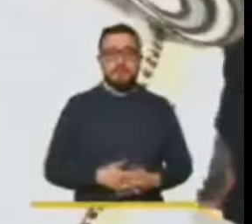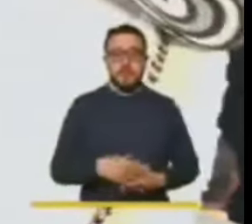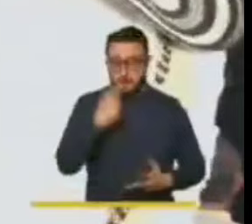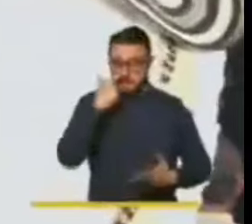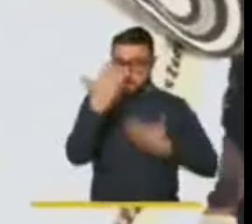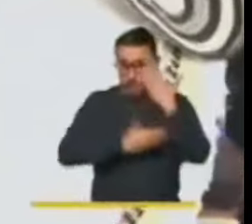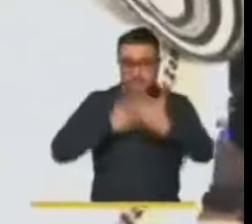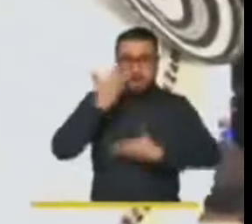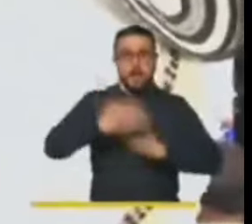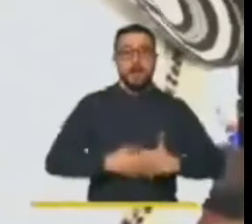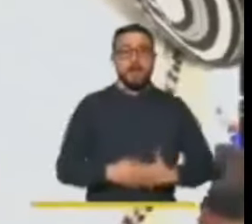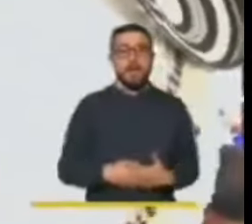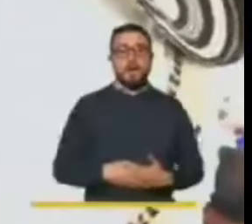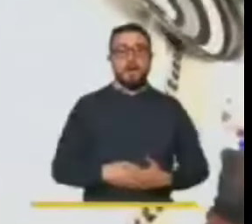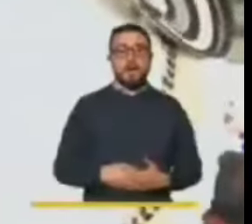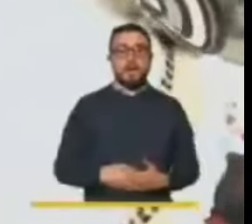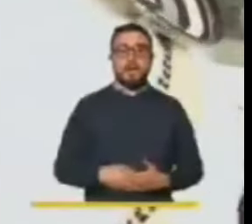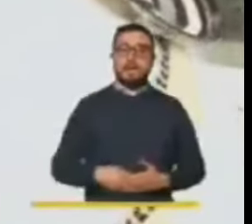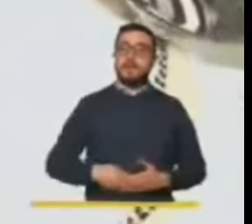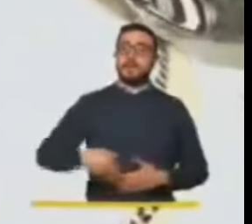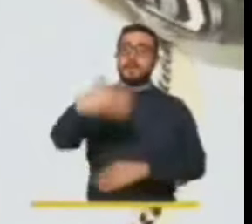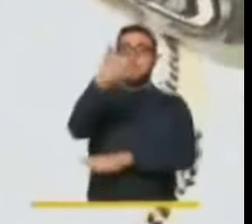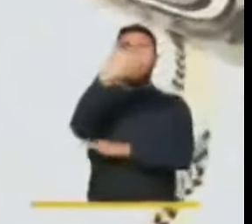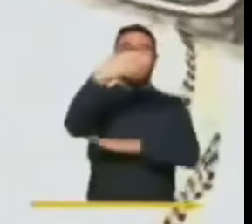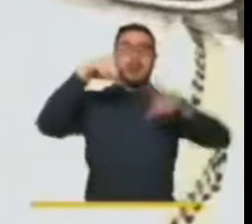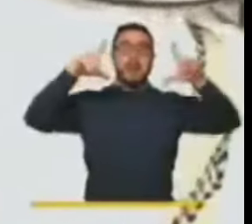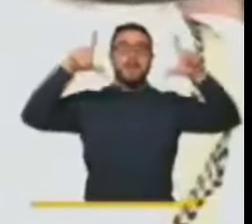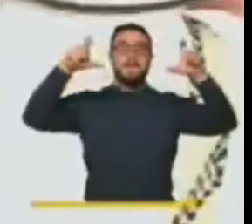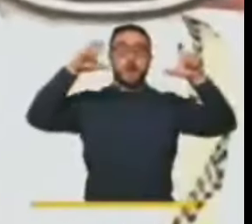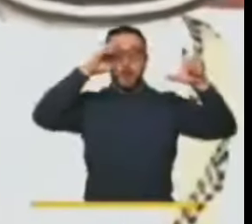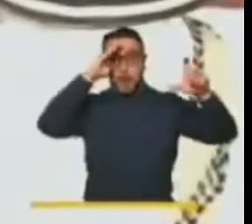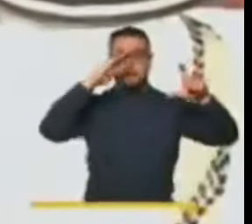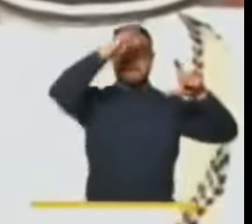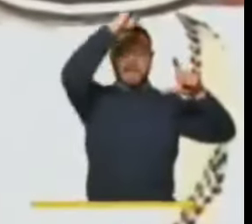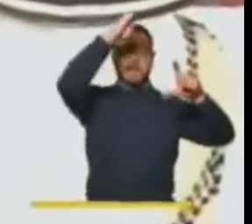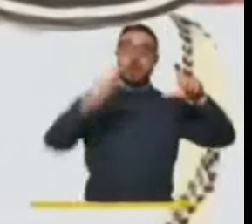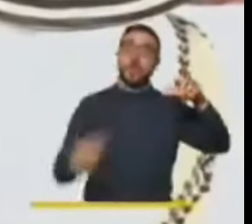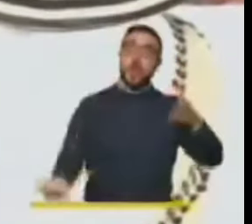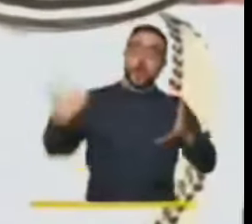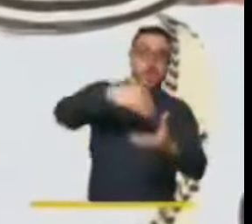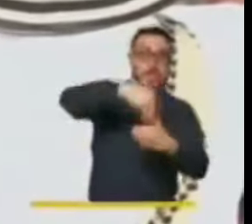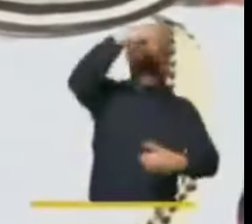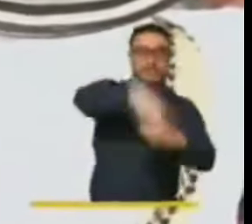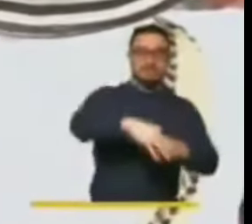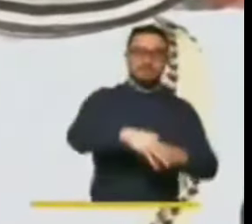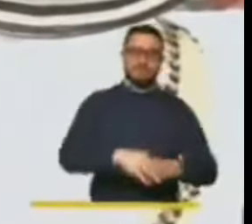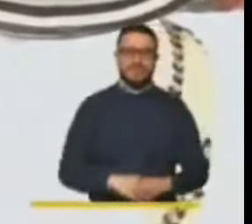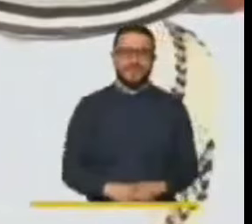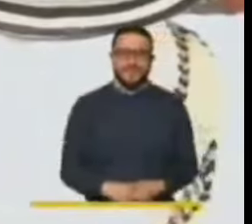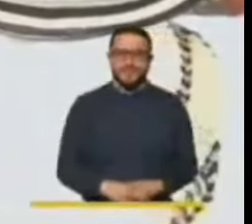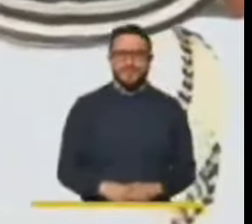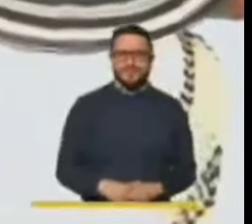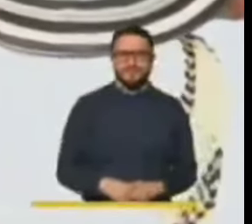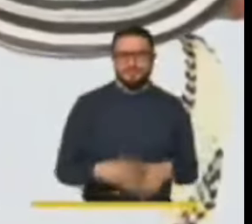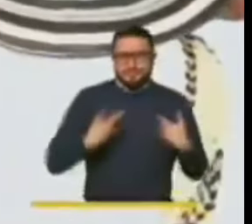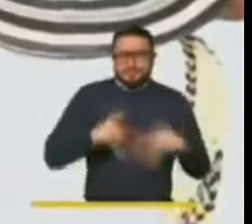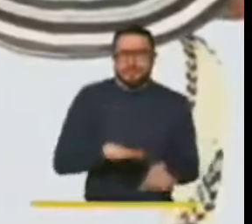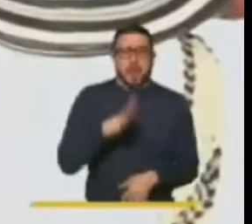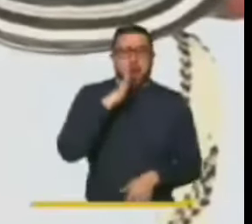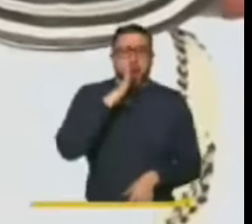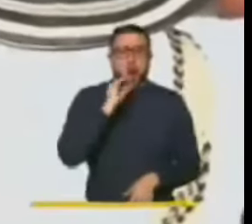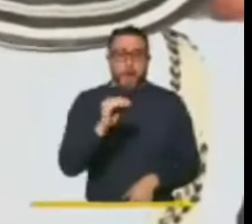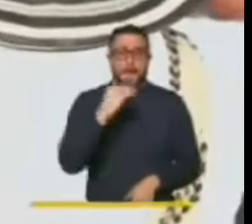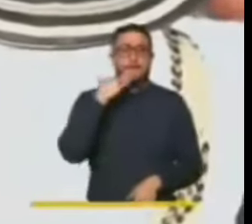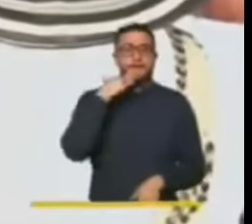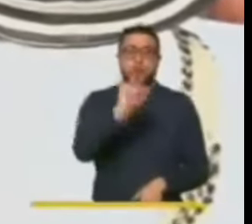No en la bandera y la foto de Petro necesariamente, de alguien, hombre o mujer, que pueda decirse